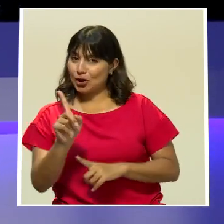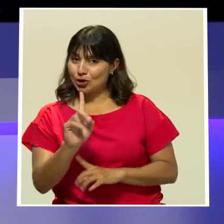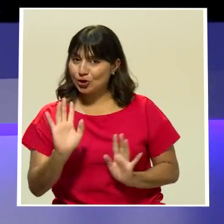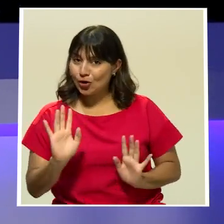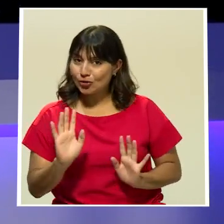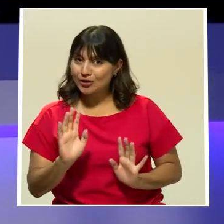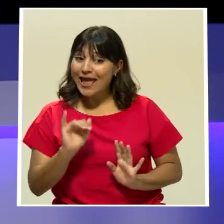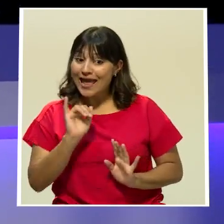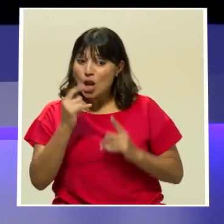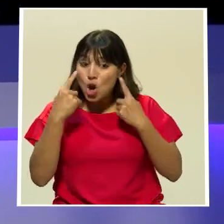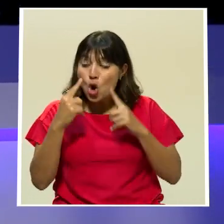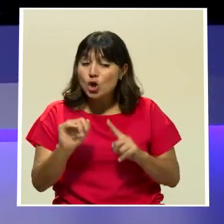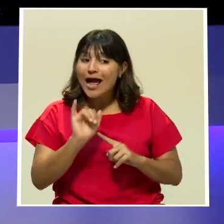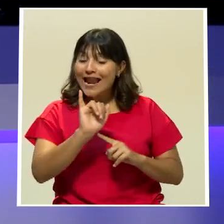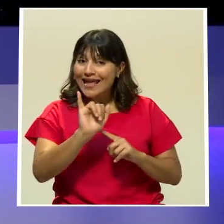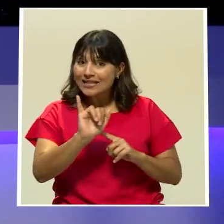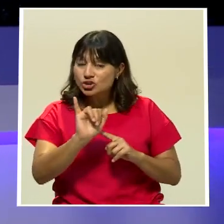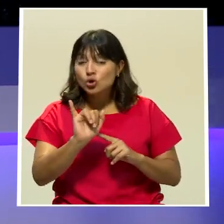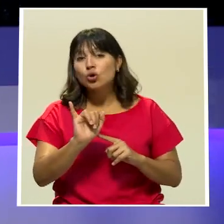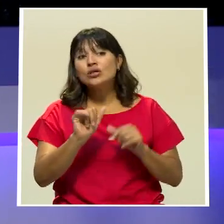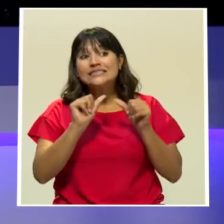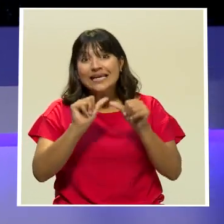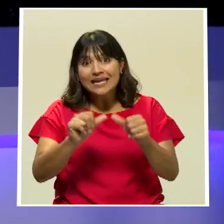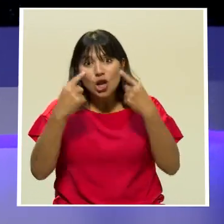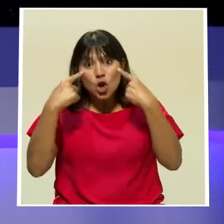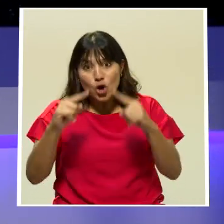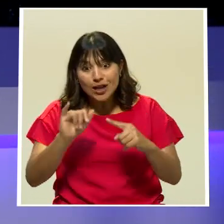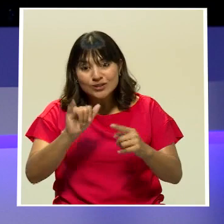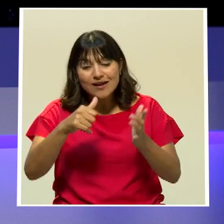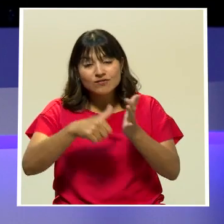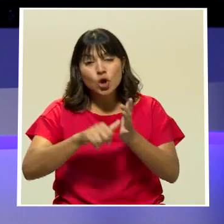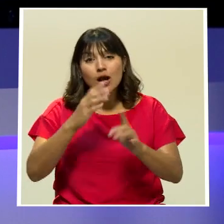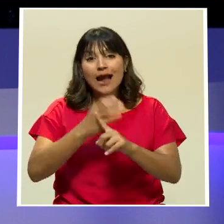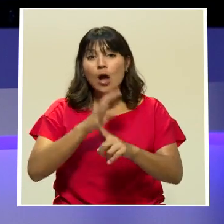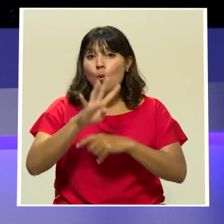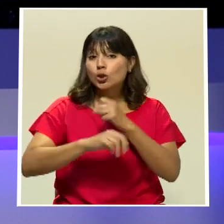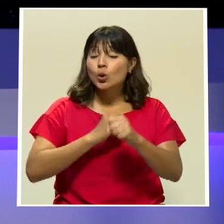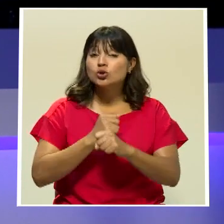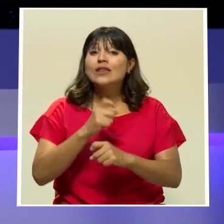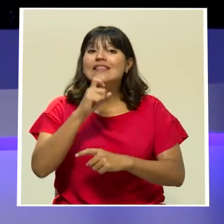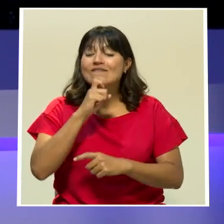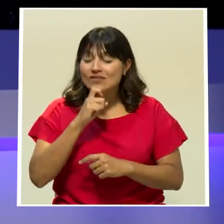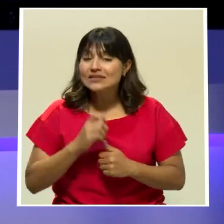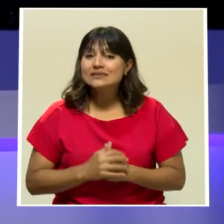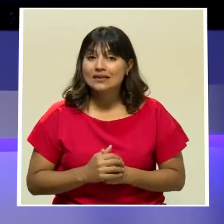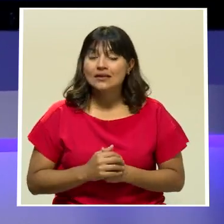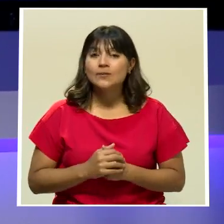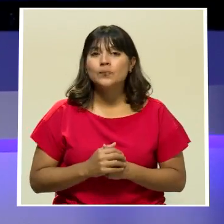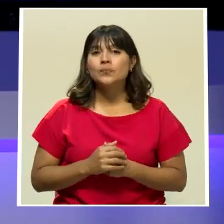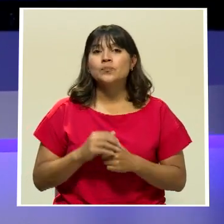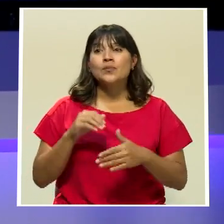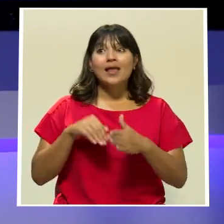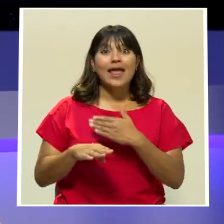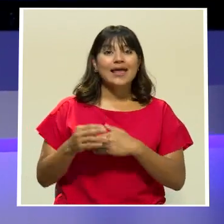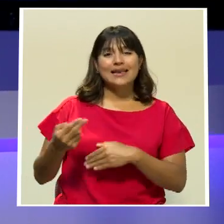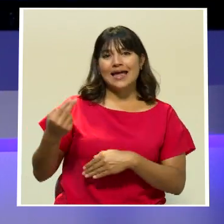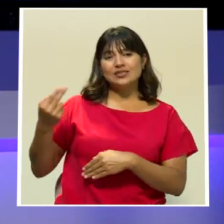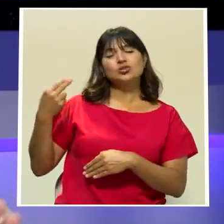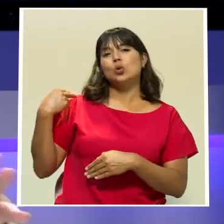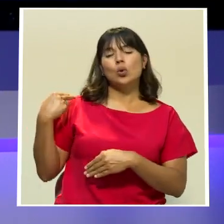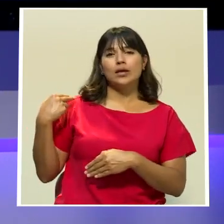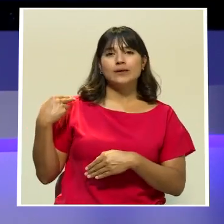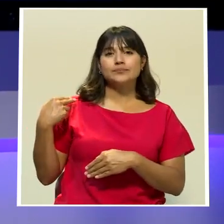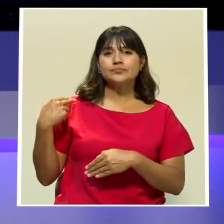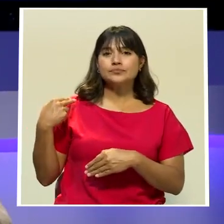muy difícil. Es muy difícil que una sociedad, es una excepción recientísima en la historia de la humanidad, que una